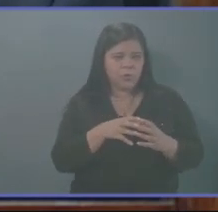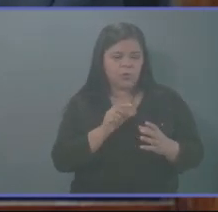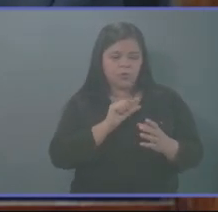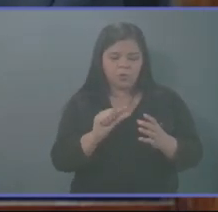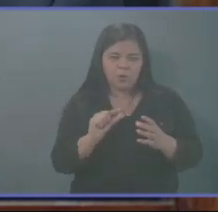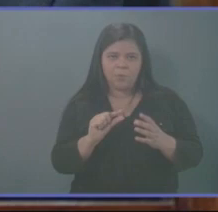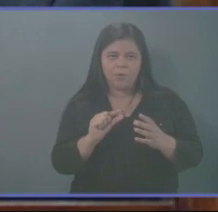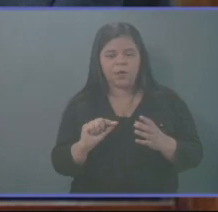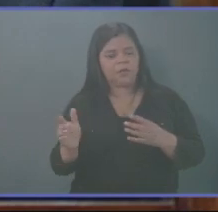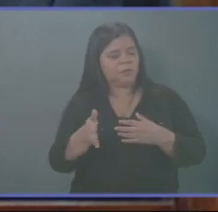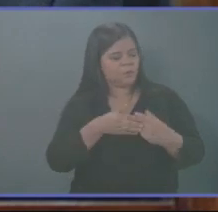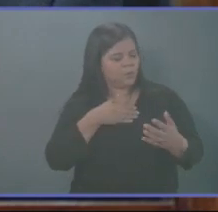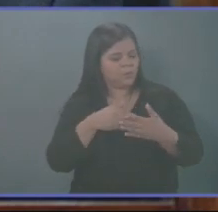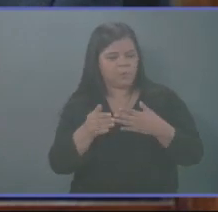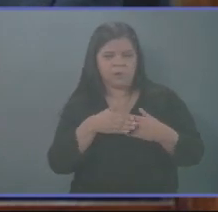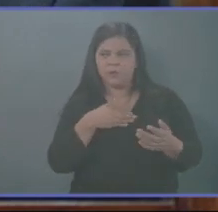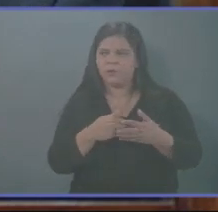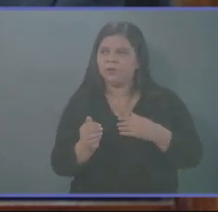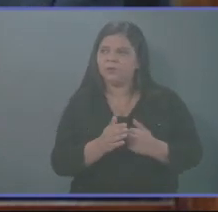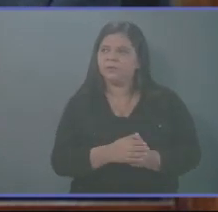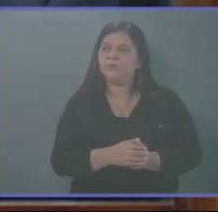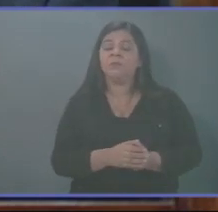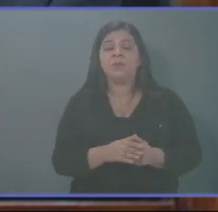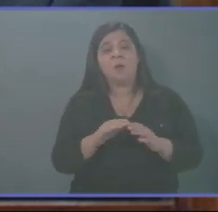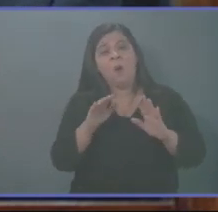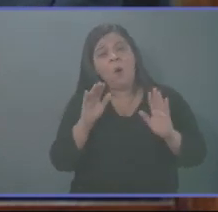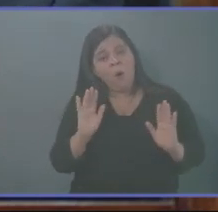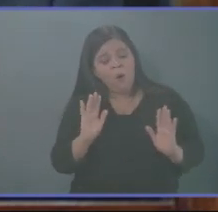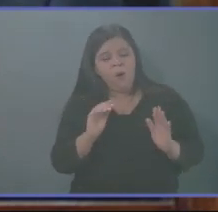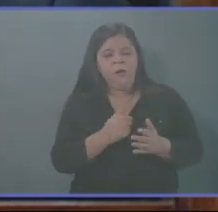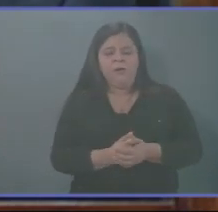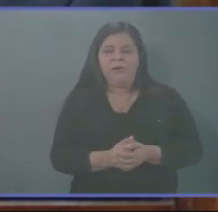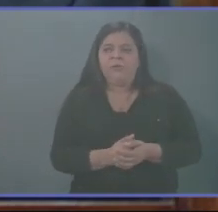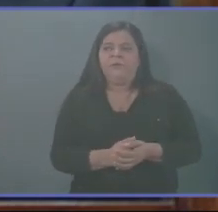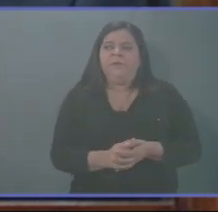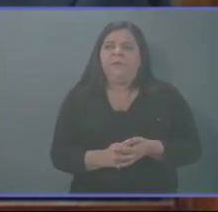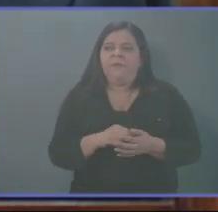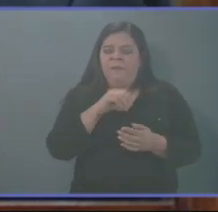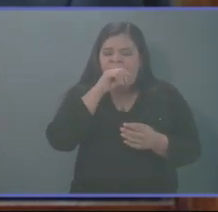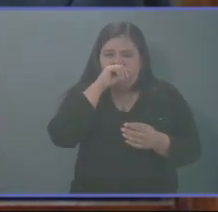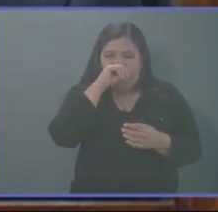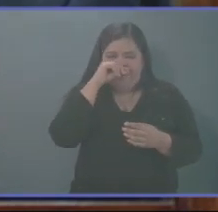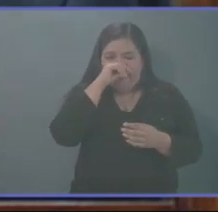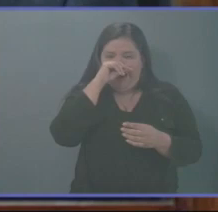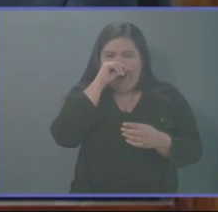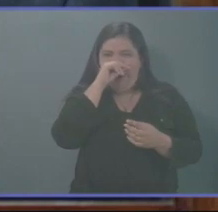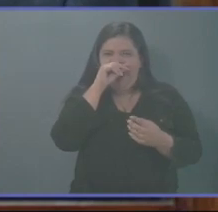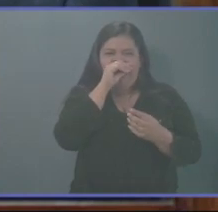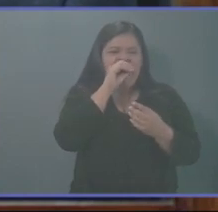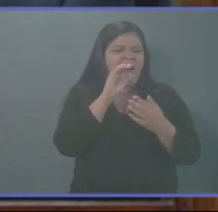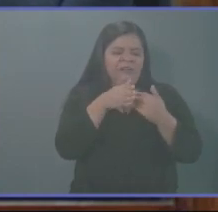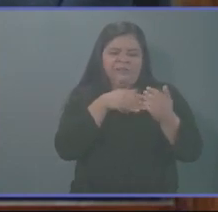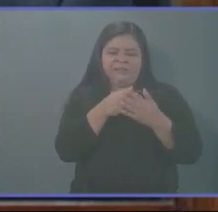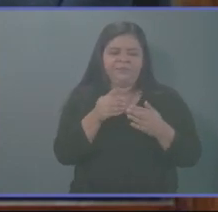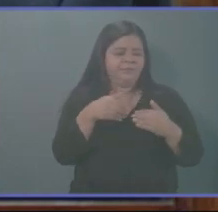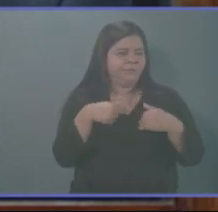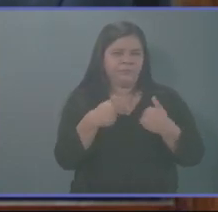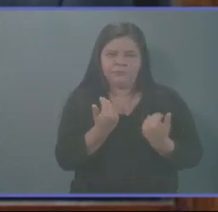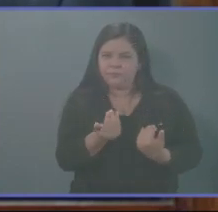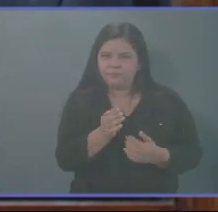aunque asumieran aunque no asumieran ninguna identidad.